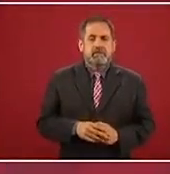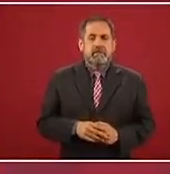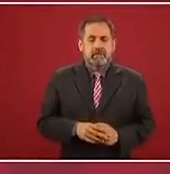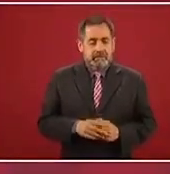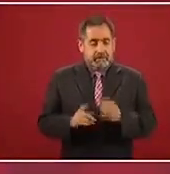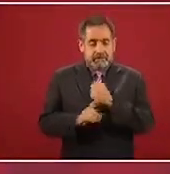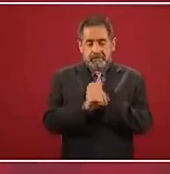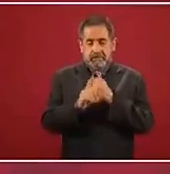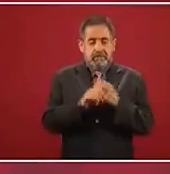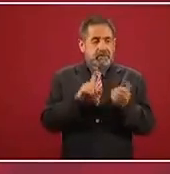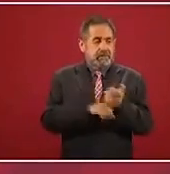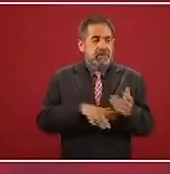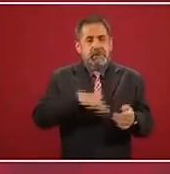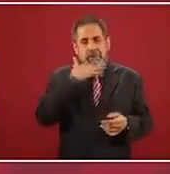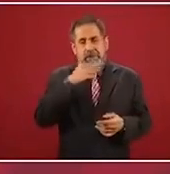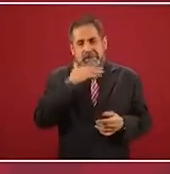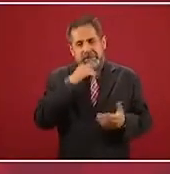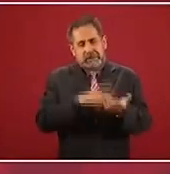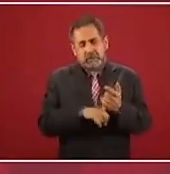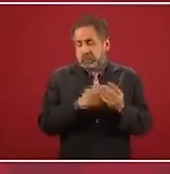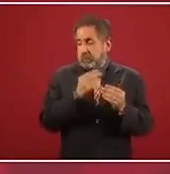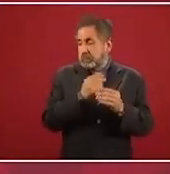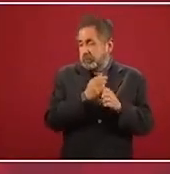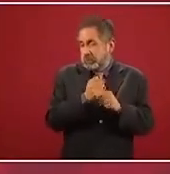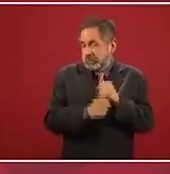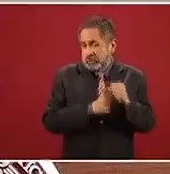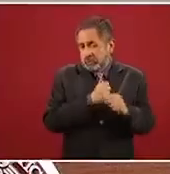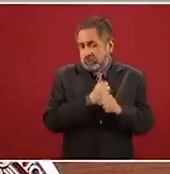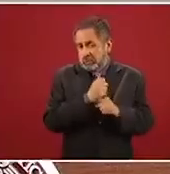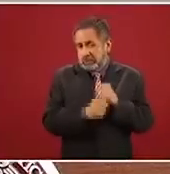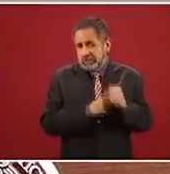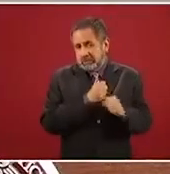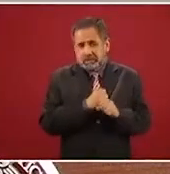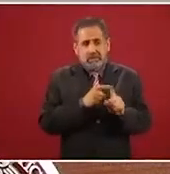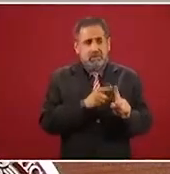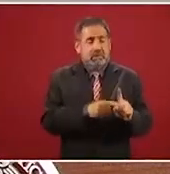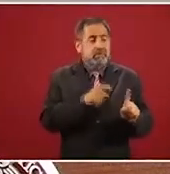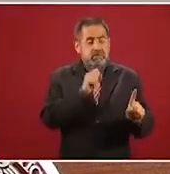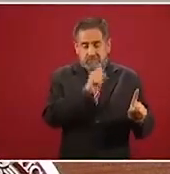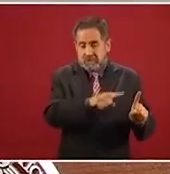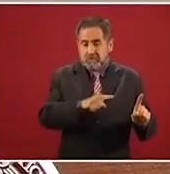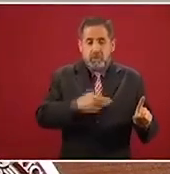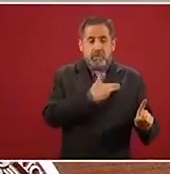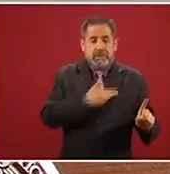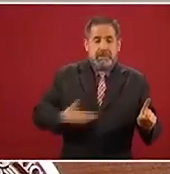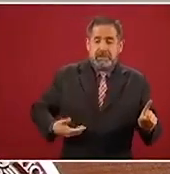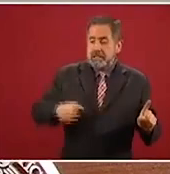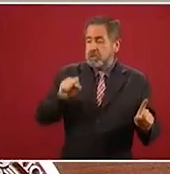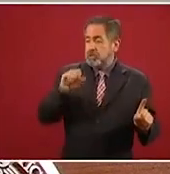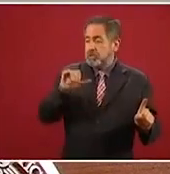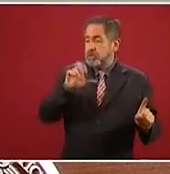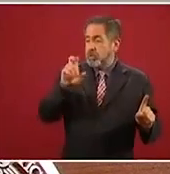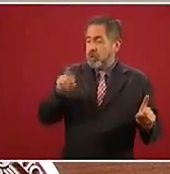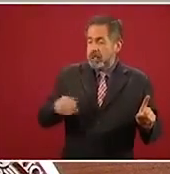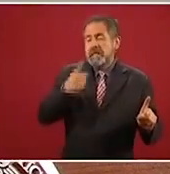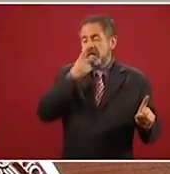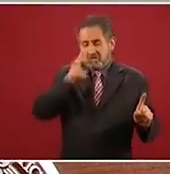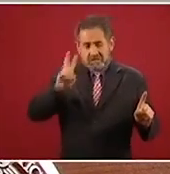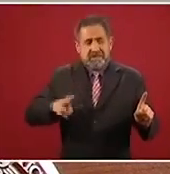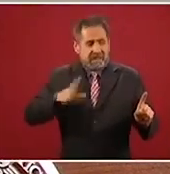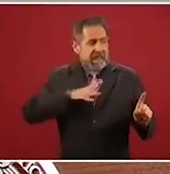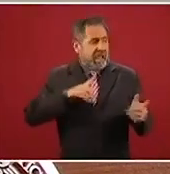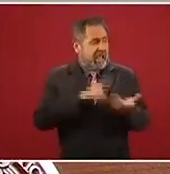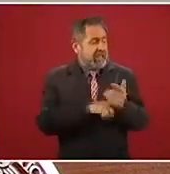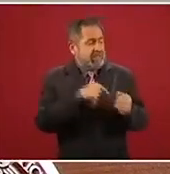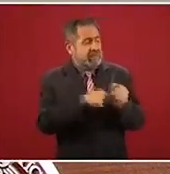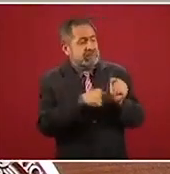problemas de corrupción aceptados por el presidente de la Corte, cosa que